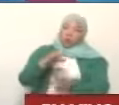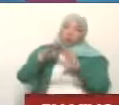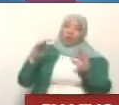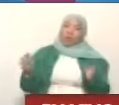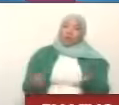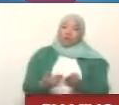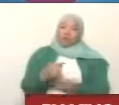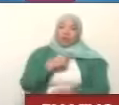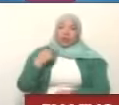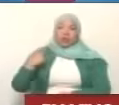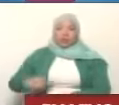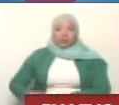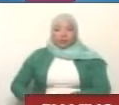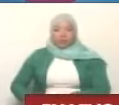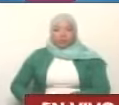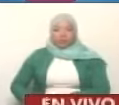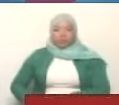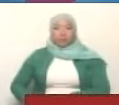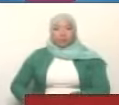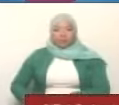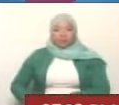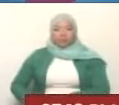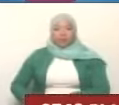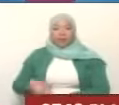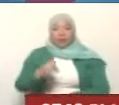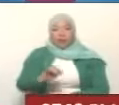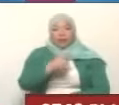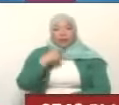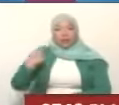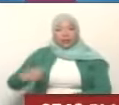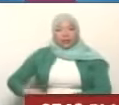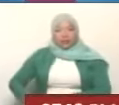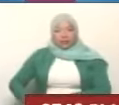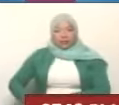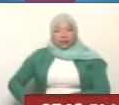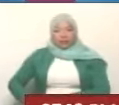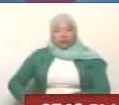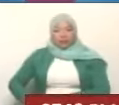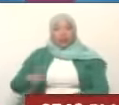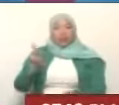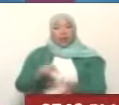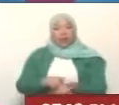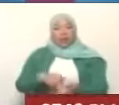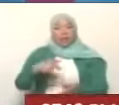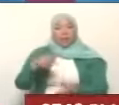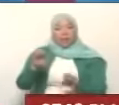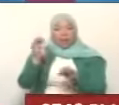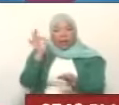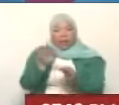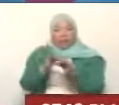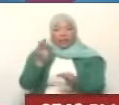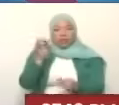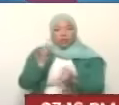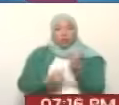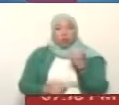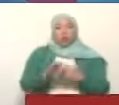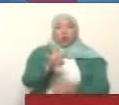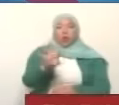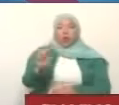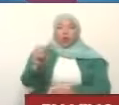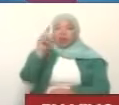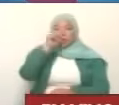mundo, que están en China, que han sido el gran éxito de China en los últimos 40